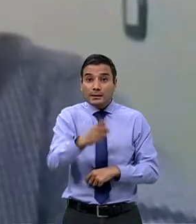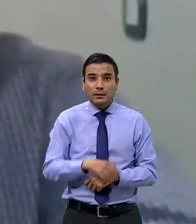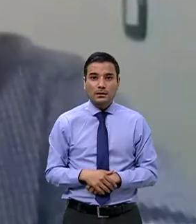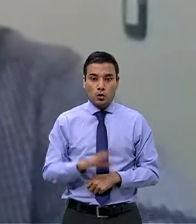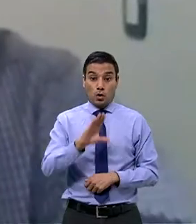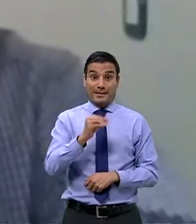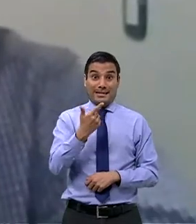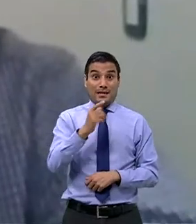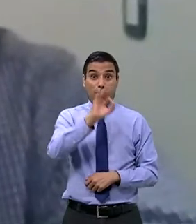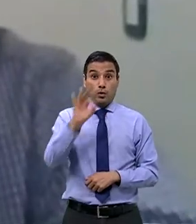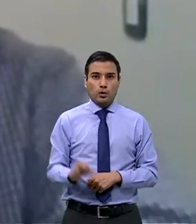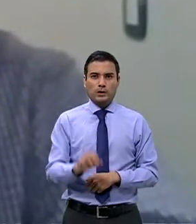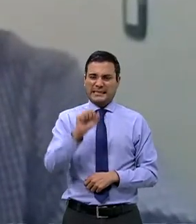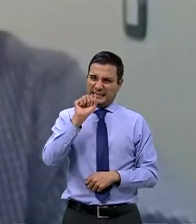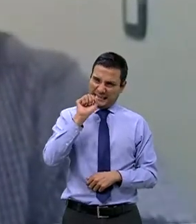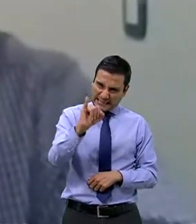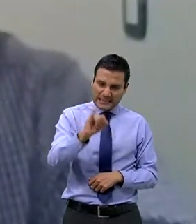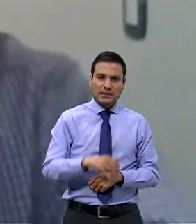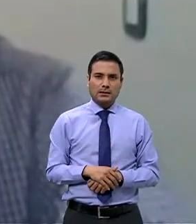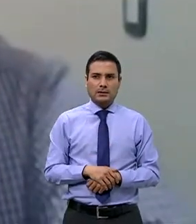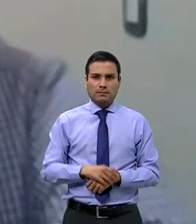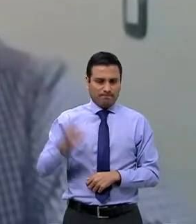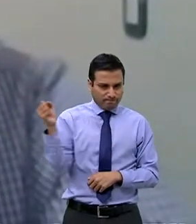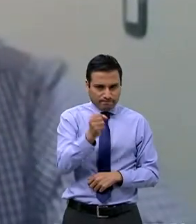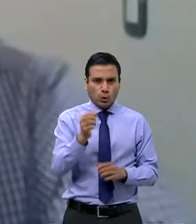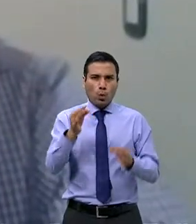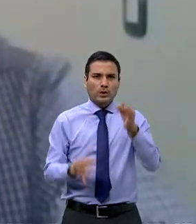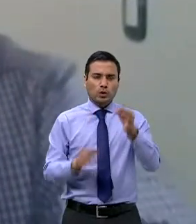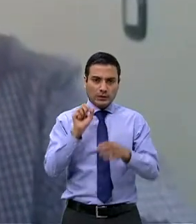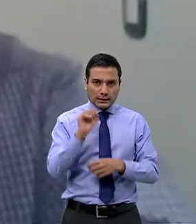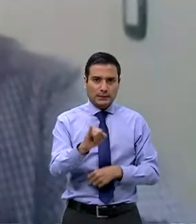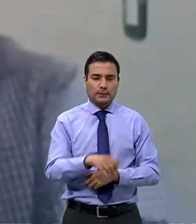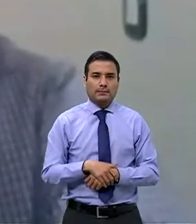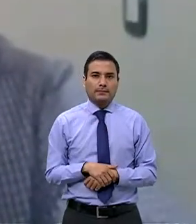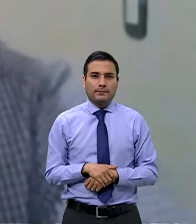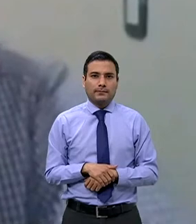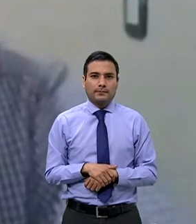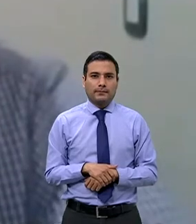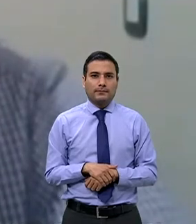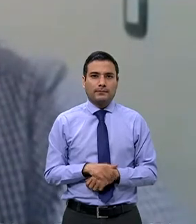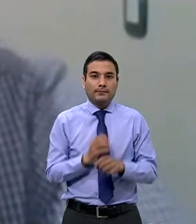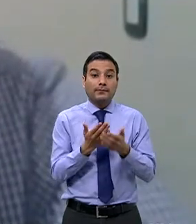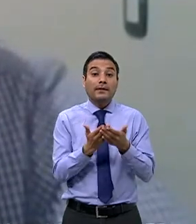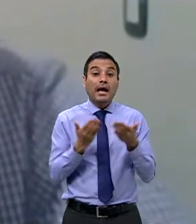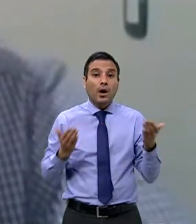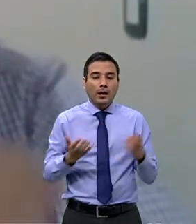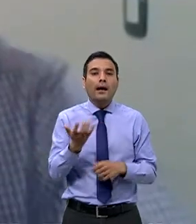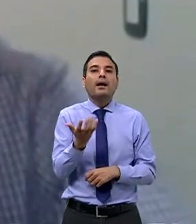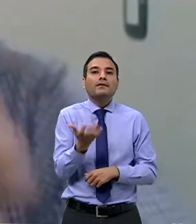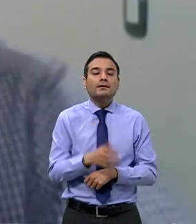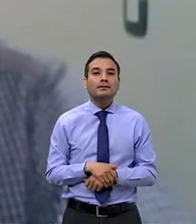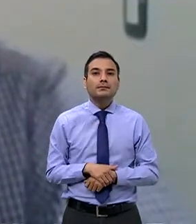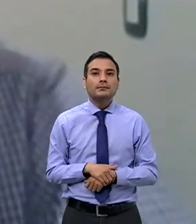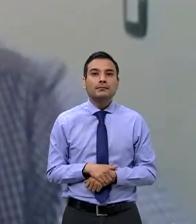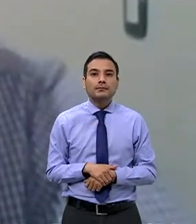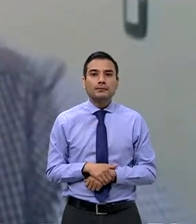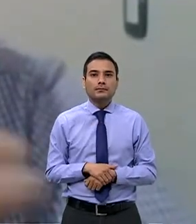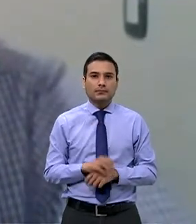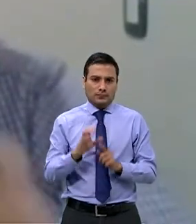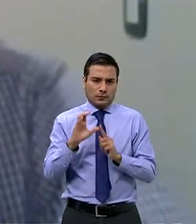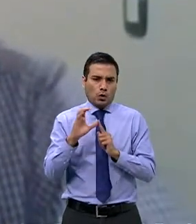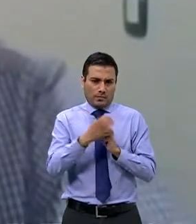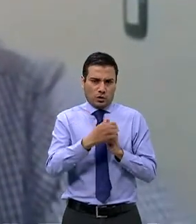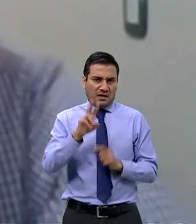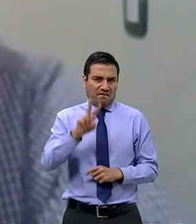97% si vamos a enjuiciar a esos expresidentes ahora queremos comisiones de la verdad